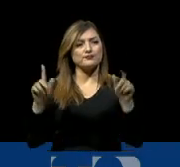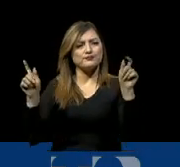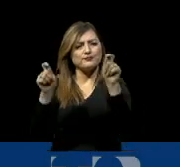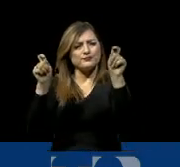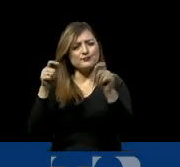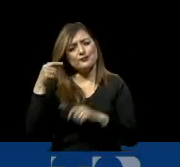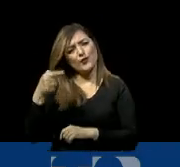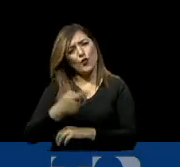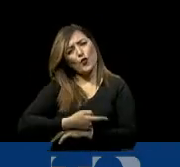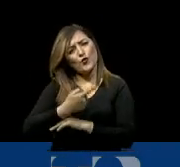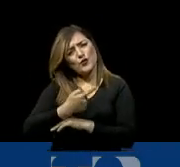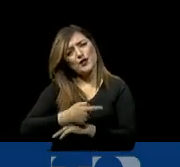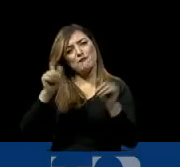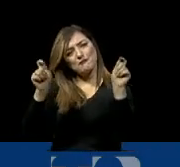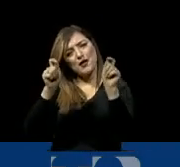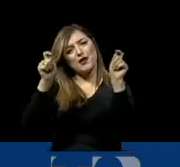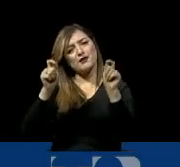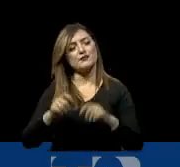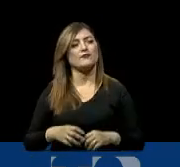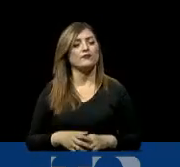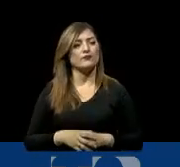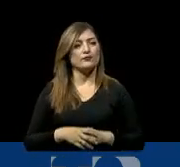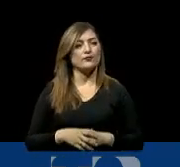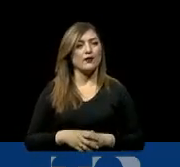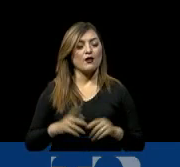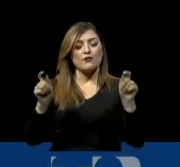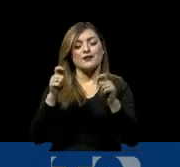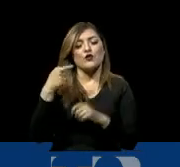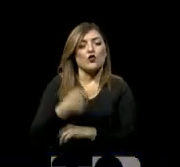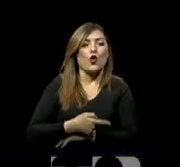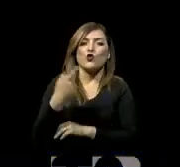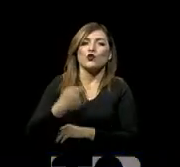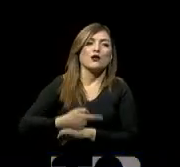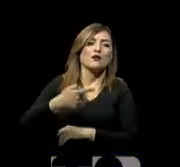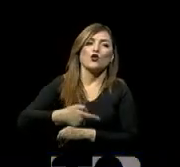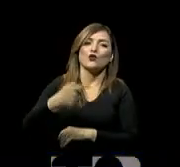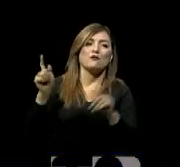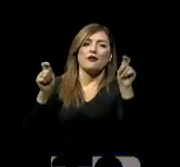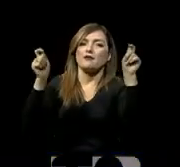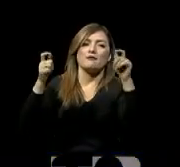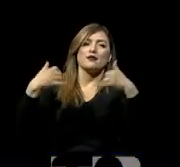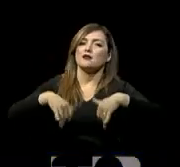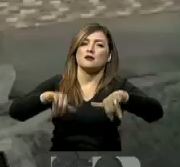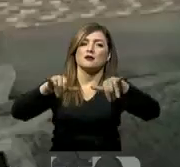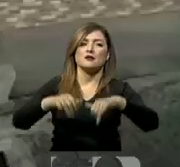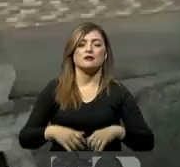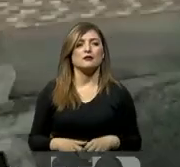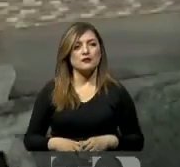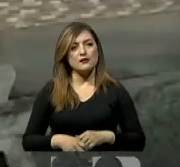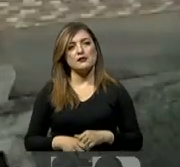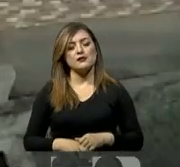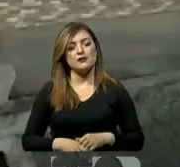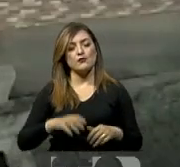que ocurren todos los días, ¿cada cuánto son? Son todos los días, señorita. Es interminable. Como le comento, el